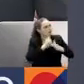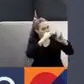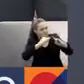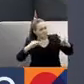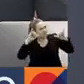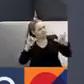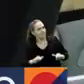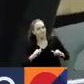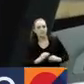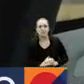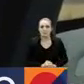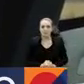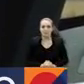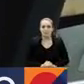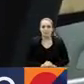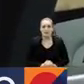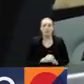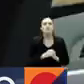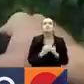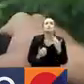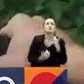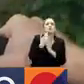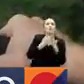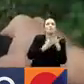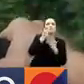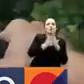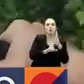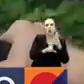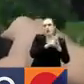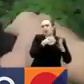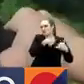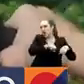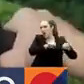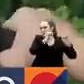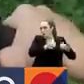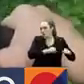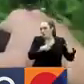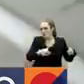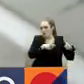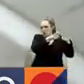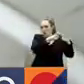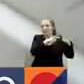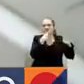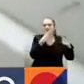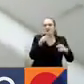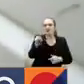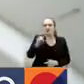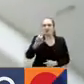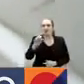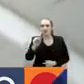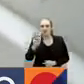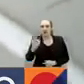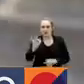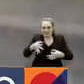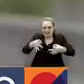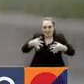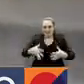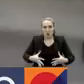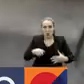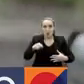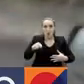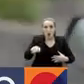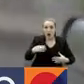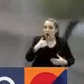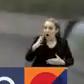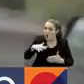Descuentos en el SOAT. Un proyecto de ley aprobado en el Congreso contempla una reducción en el seguro para los conductores que no sufran siniestros viales